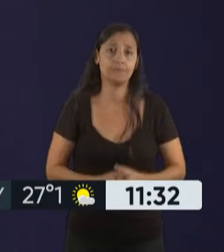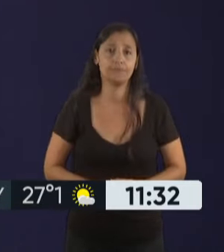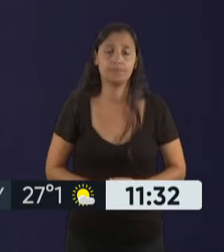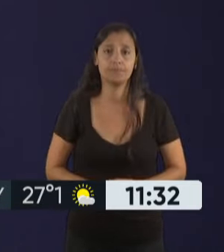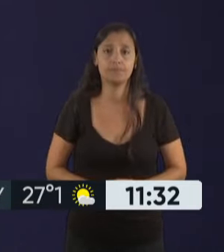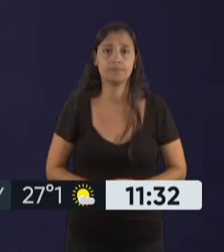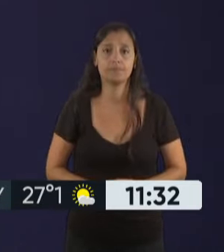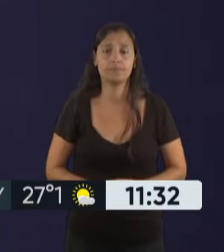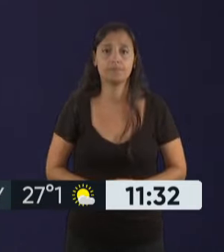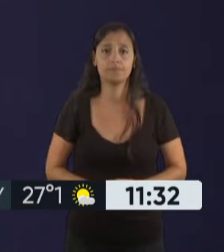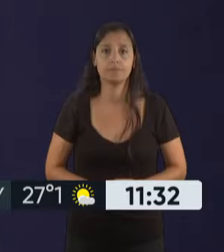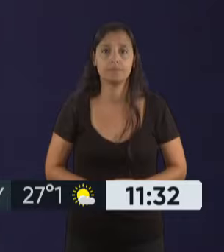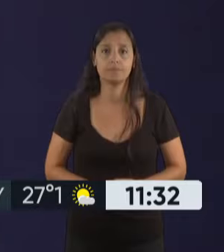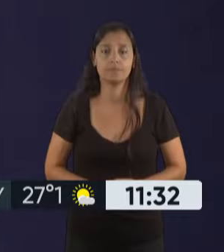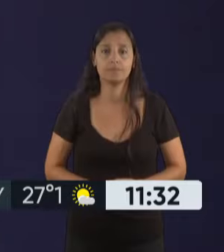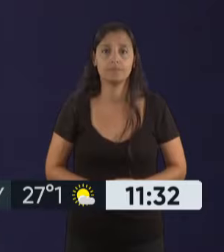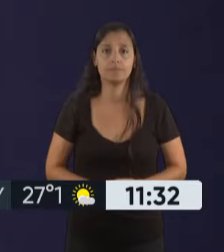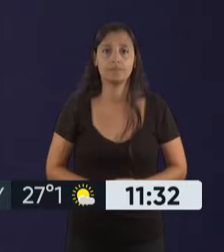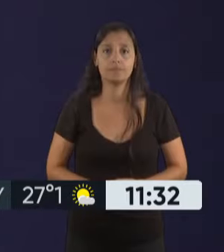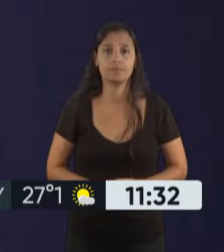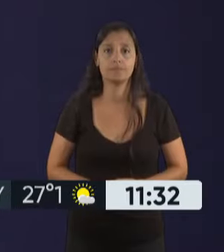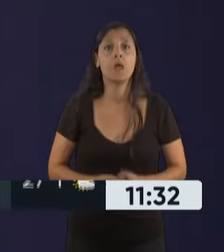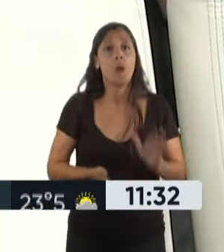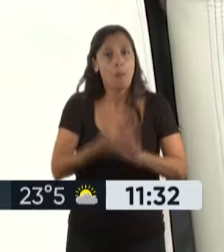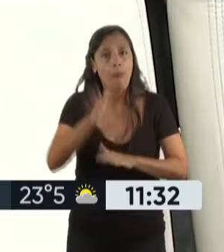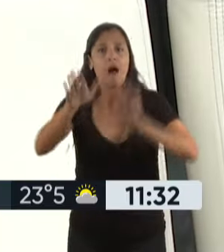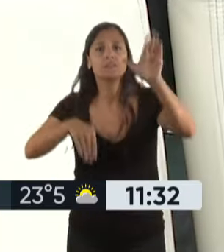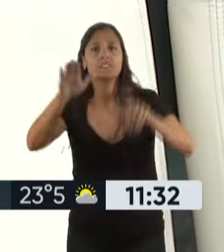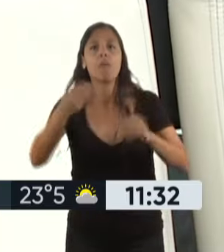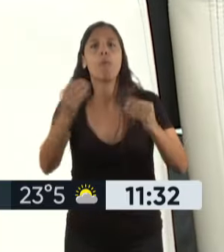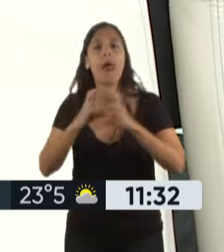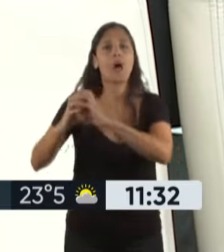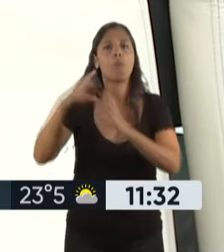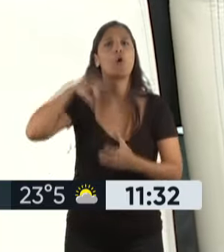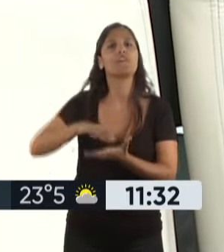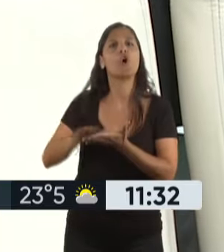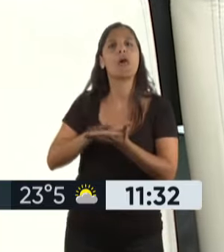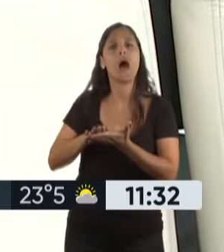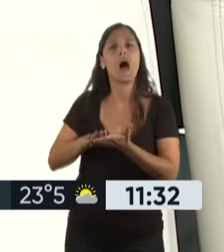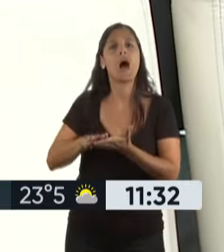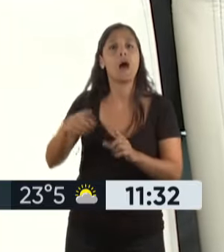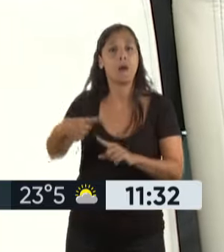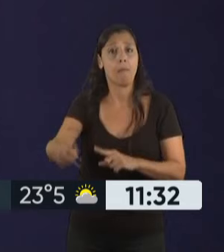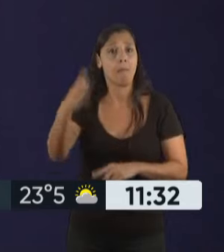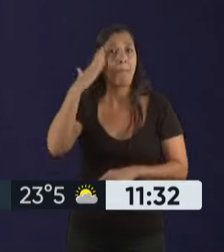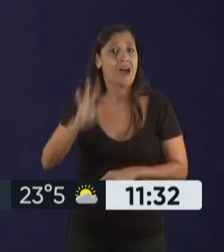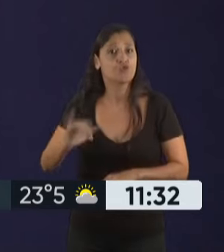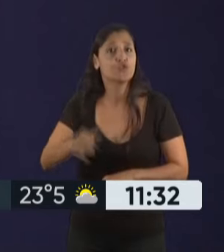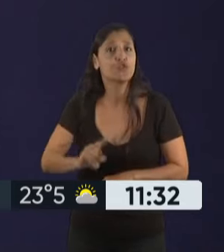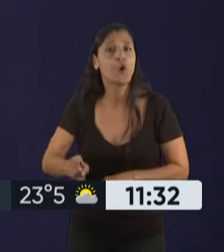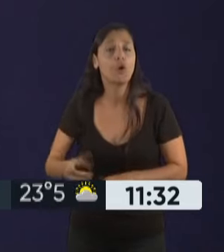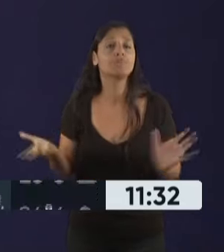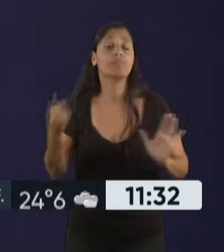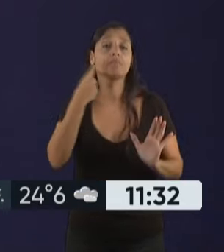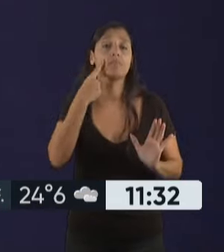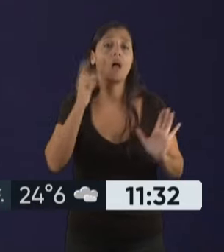agregarte la negociación salarial Cómo cómo la convocatoria de la negociación salarial que iba a ser en marzo bueno veremos